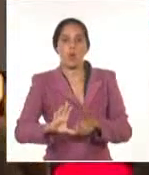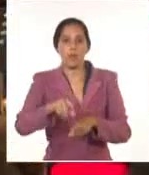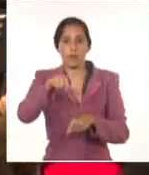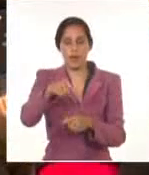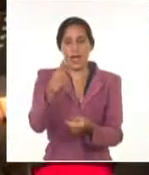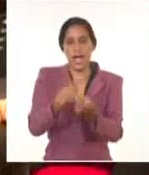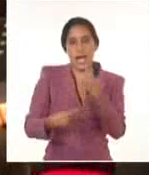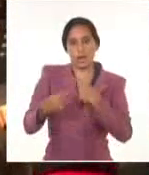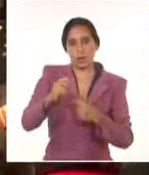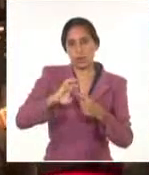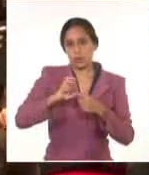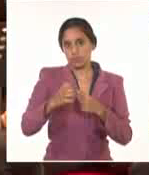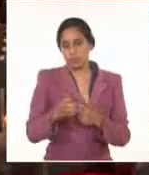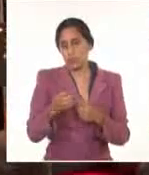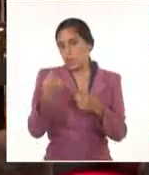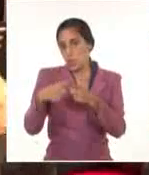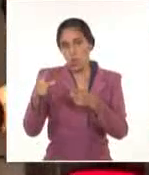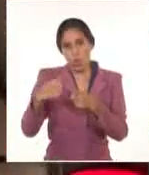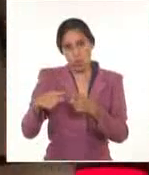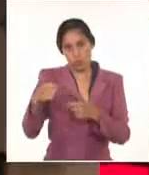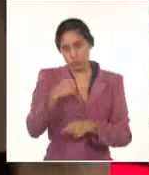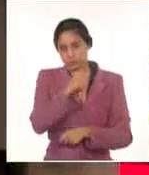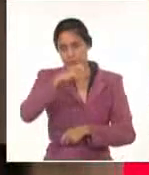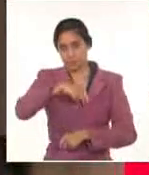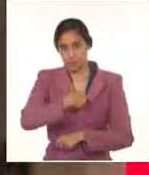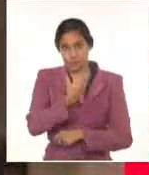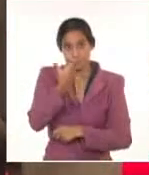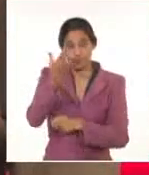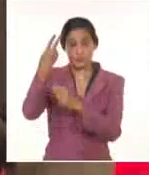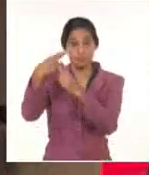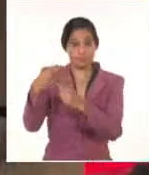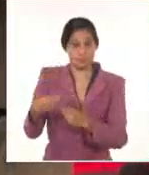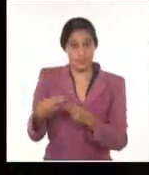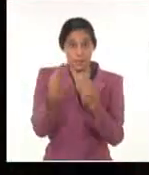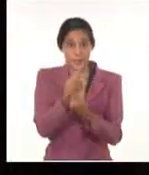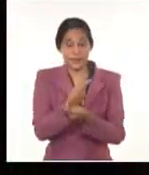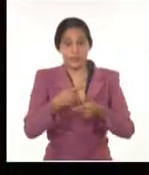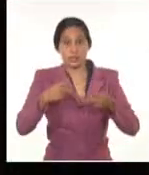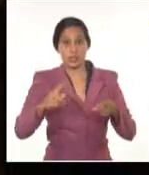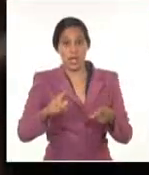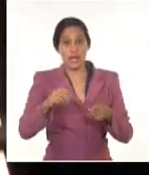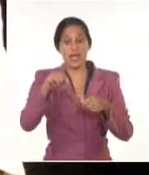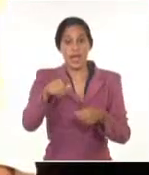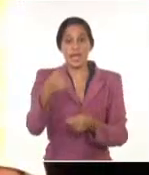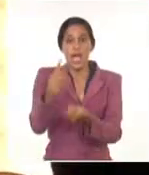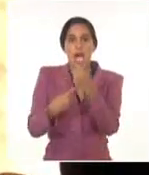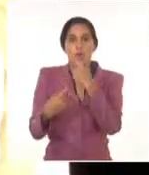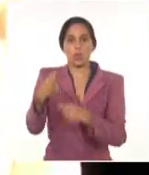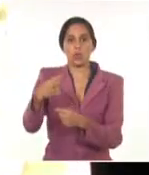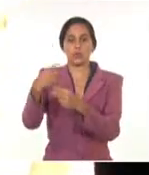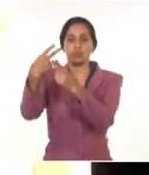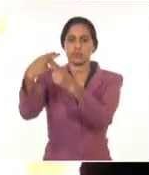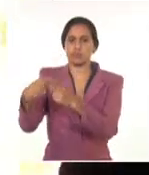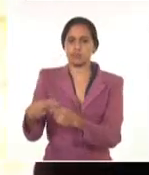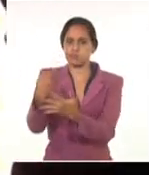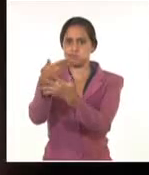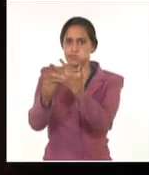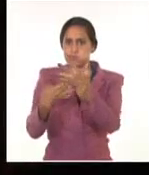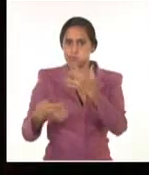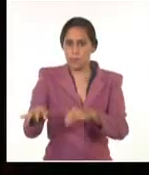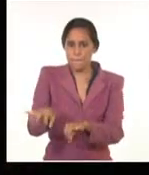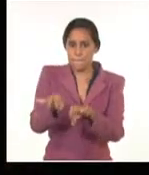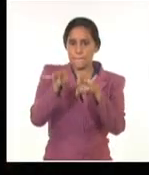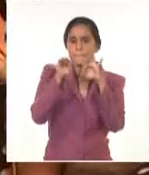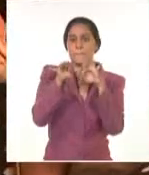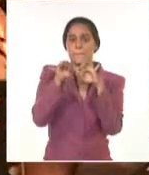escena como Candita Quintana. Ojalá no pase tanto tiempo para que el humor esté en la cartelera de uno de los escenarios más selectos de Cuba y